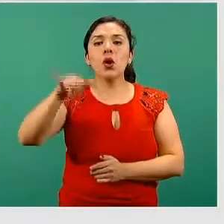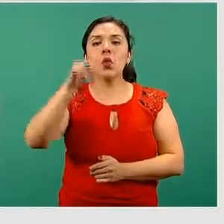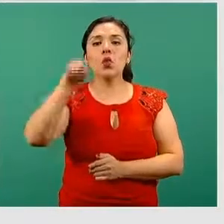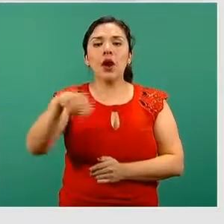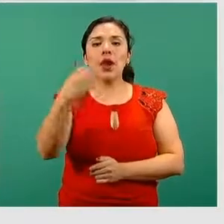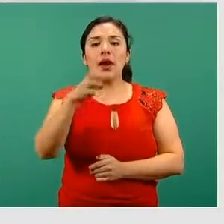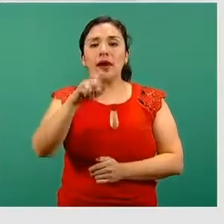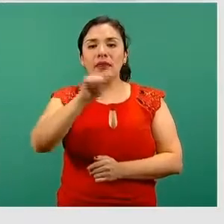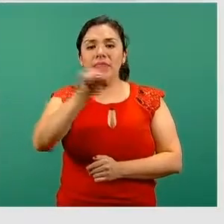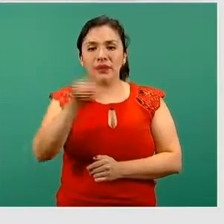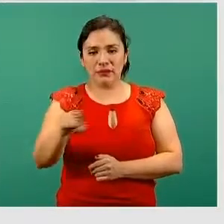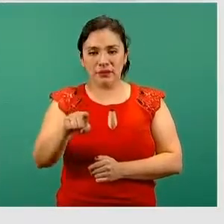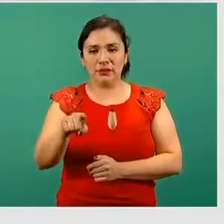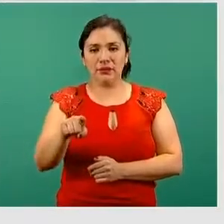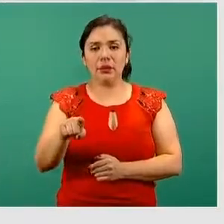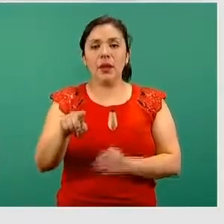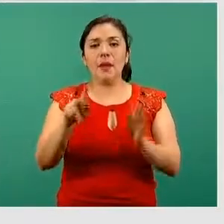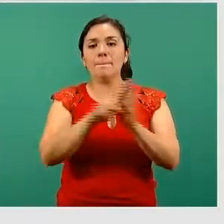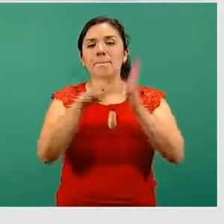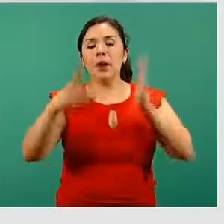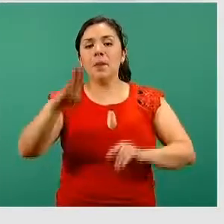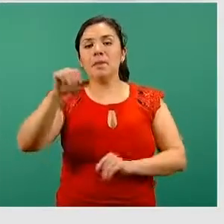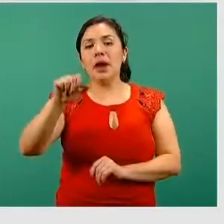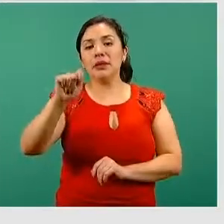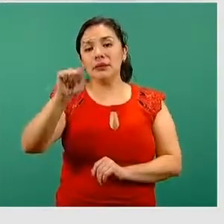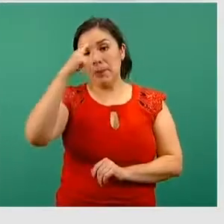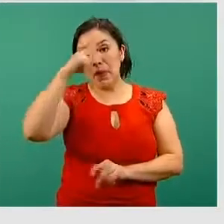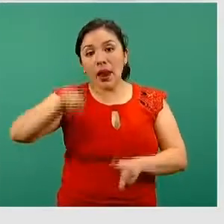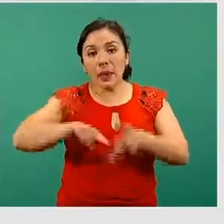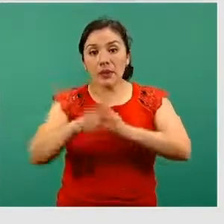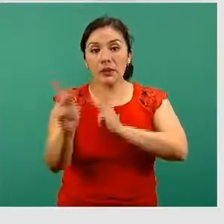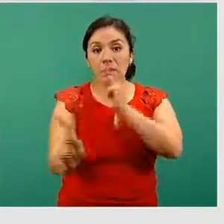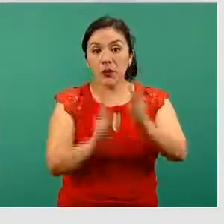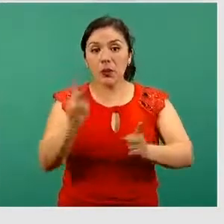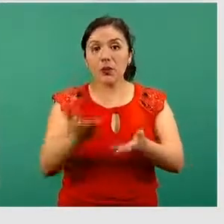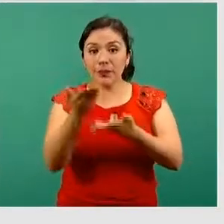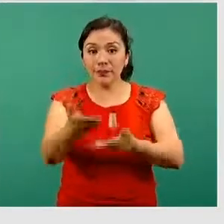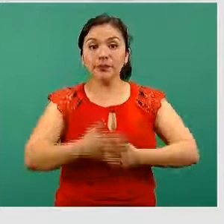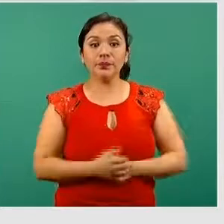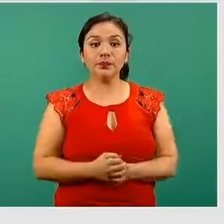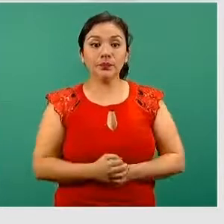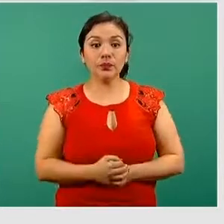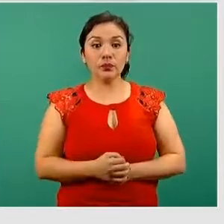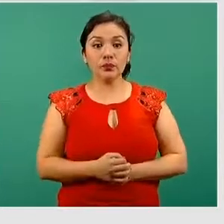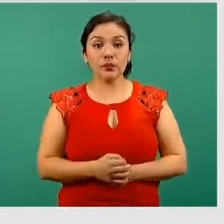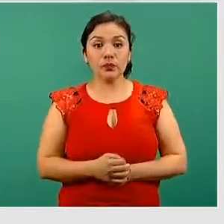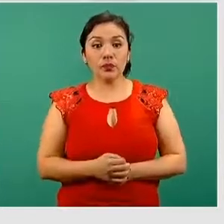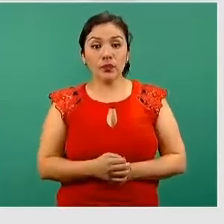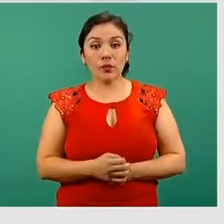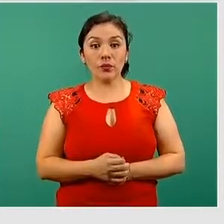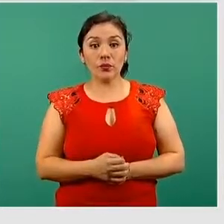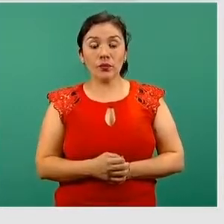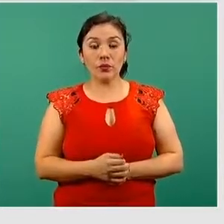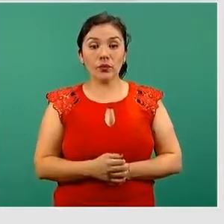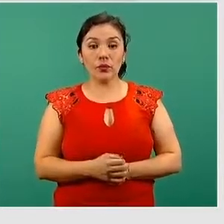Diario Basta que inicie con sus preguntas. Adelante, Juan Hernández.